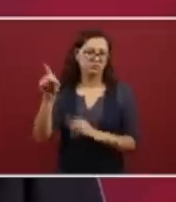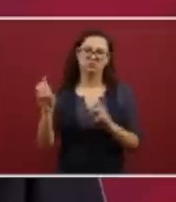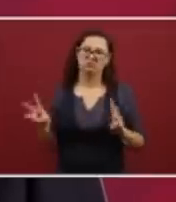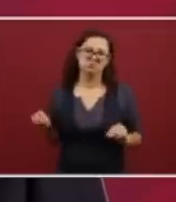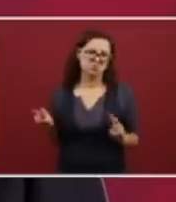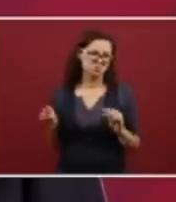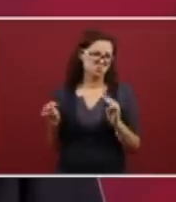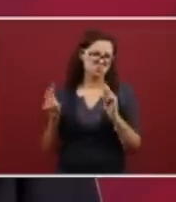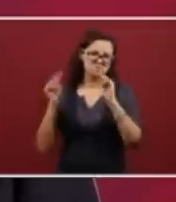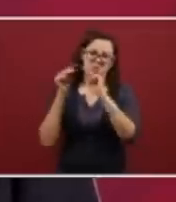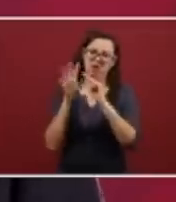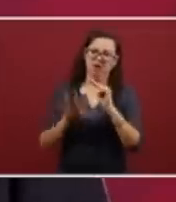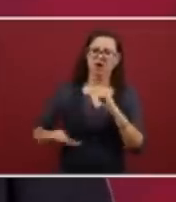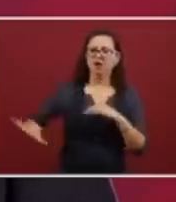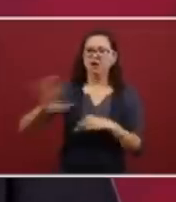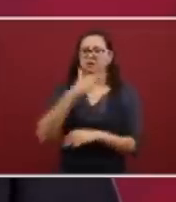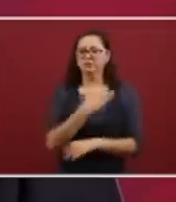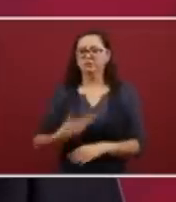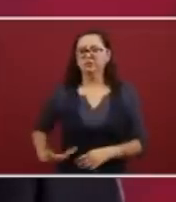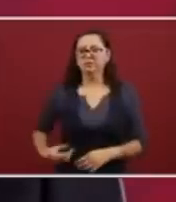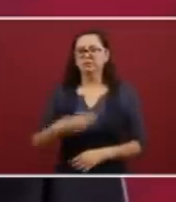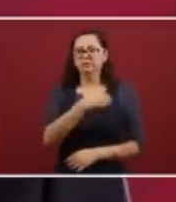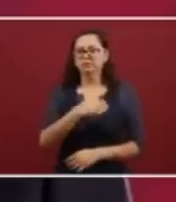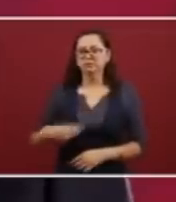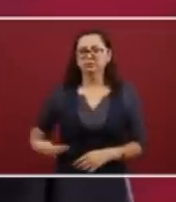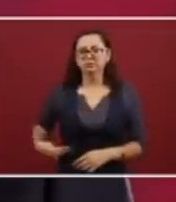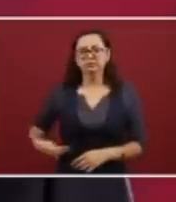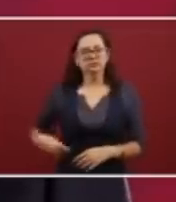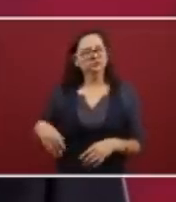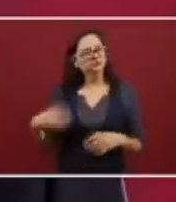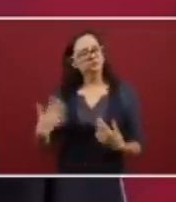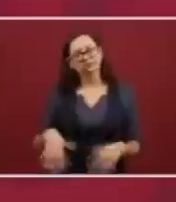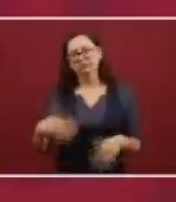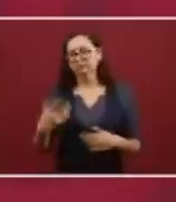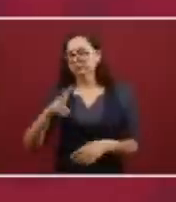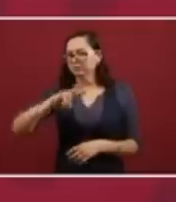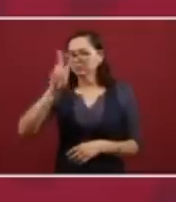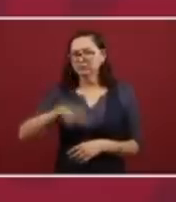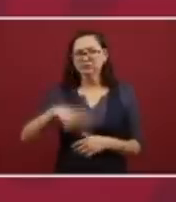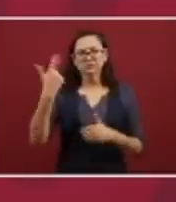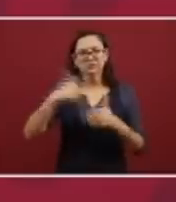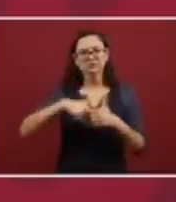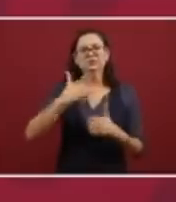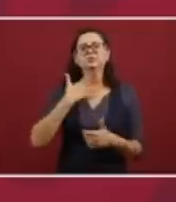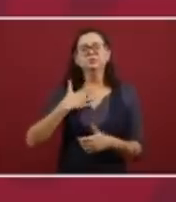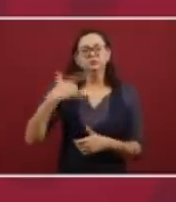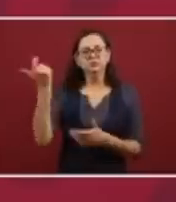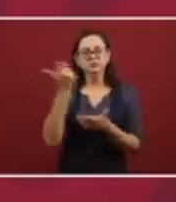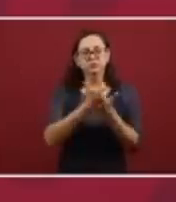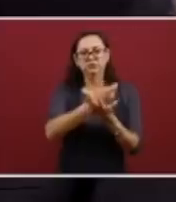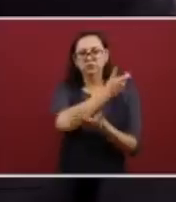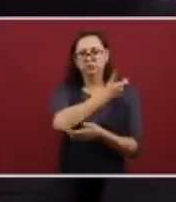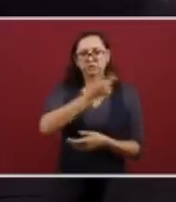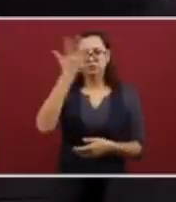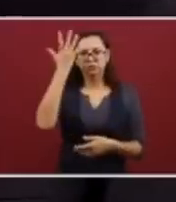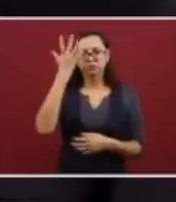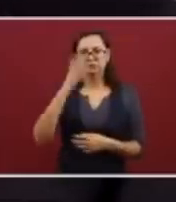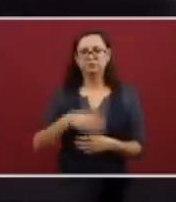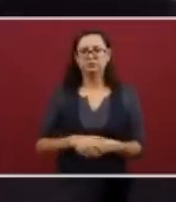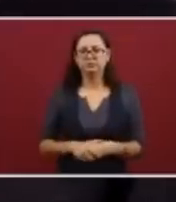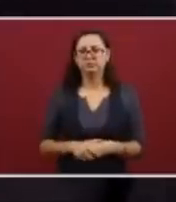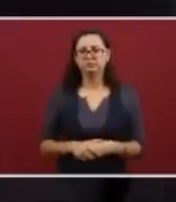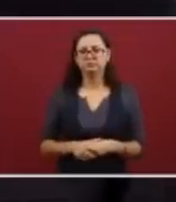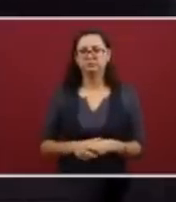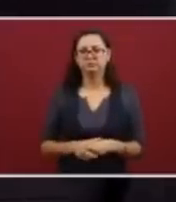el presidente municipal que les costaba muy cara la gasolina porque ahí pues